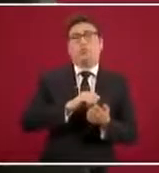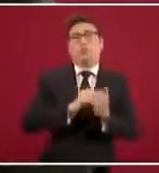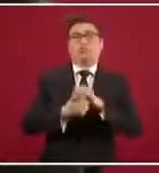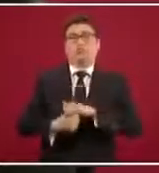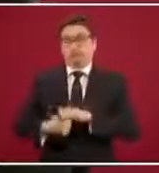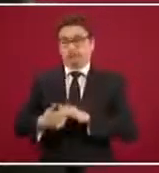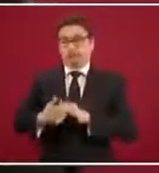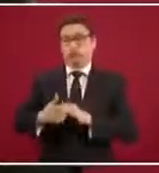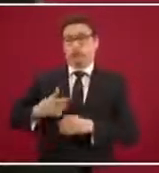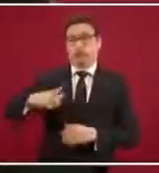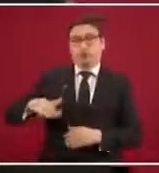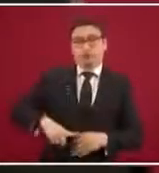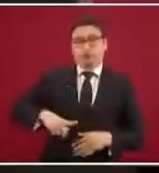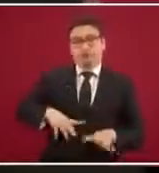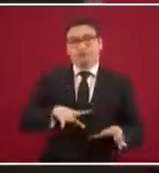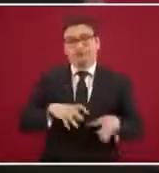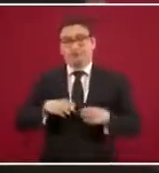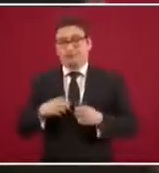dejó un boquete